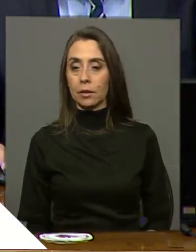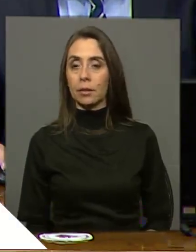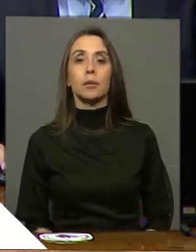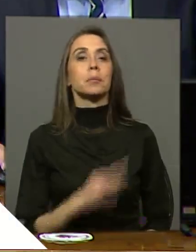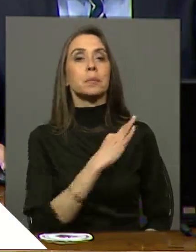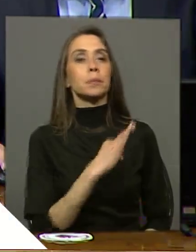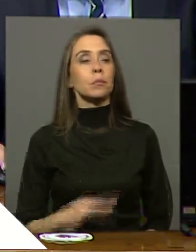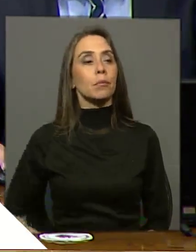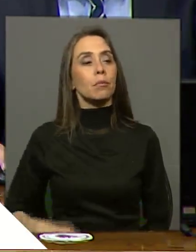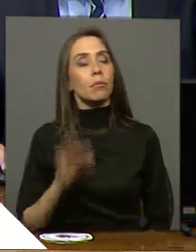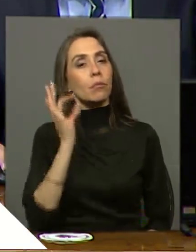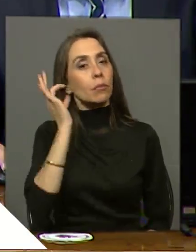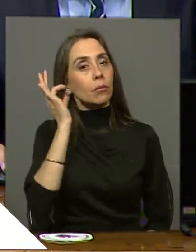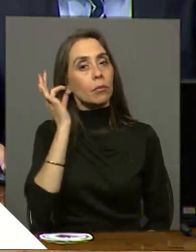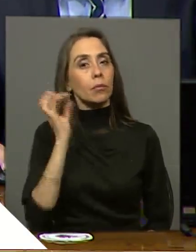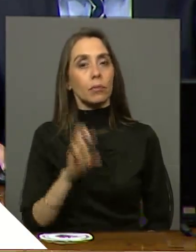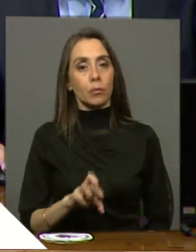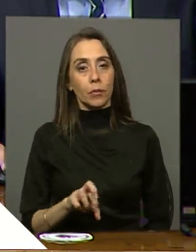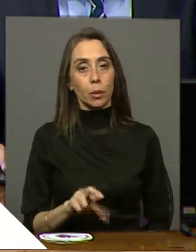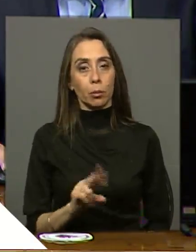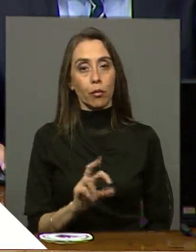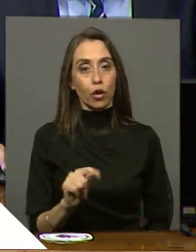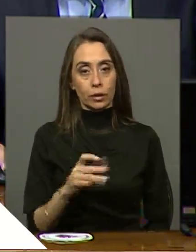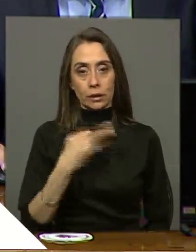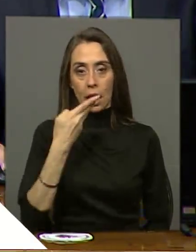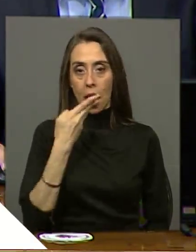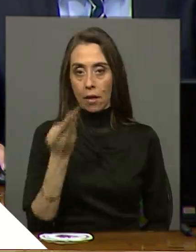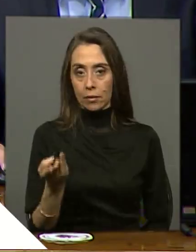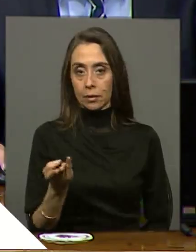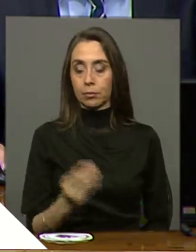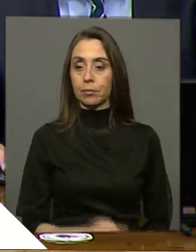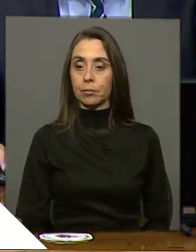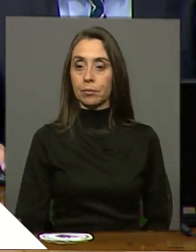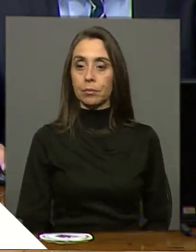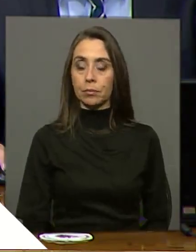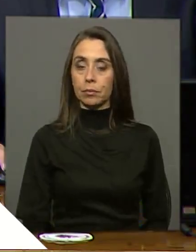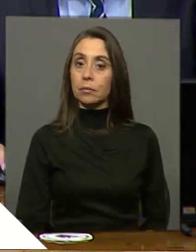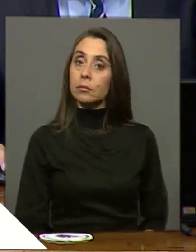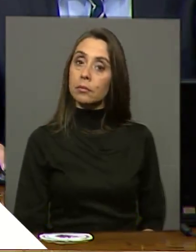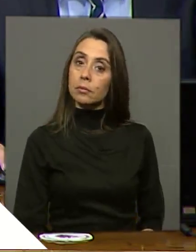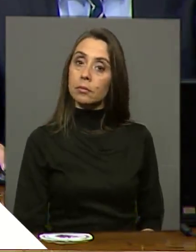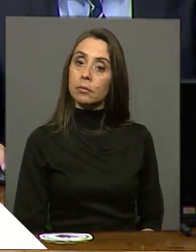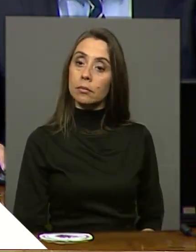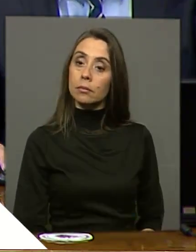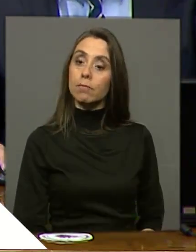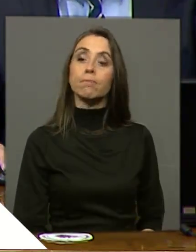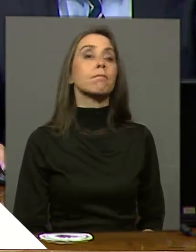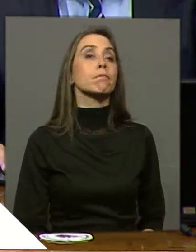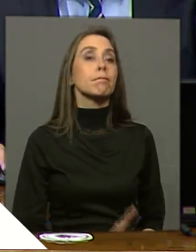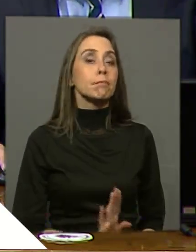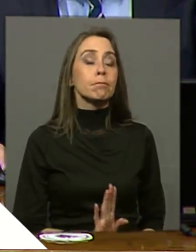Diputada, señora Probos, te le ofrezco la palabra. Ya, fuera de todo el mundo. Ya.